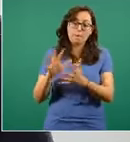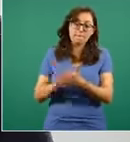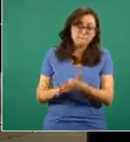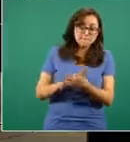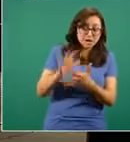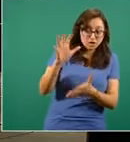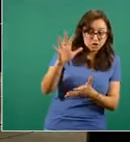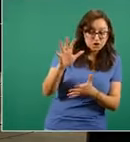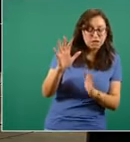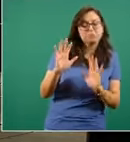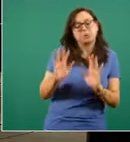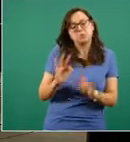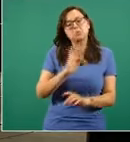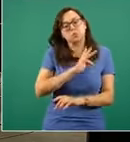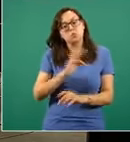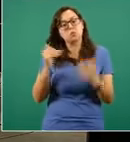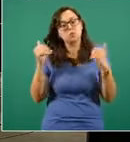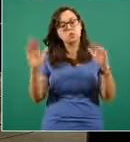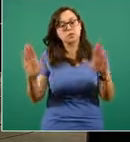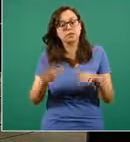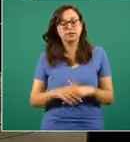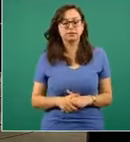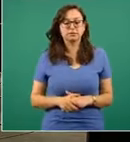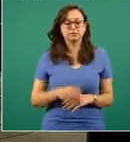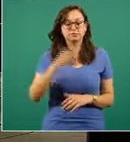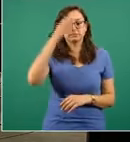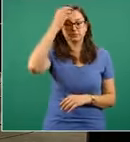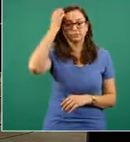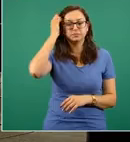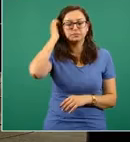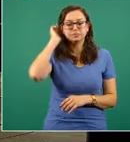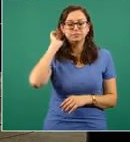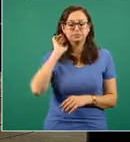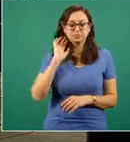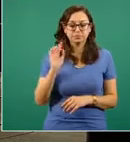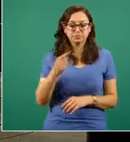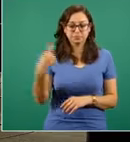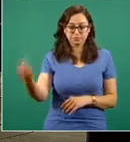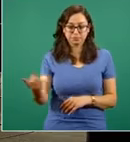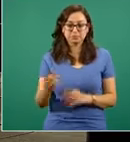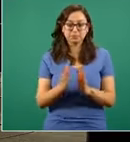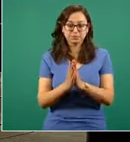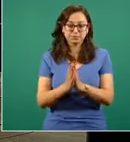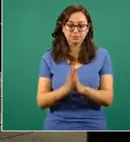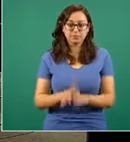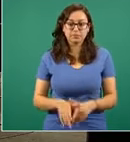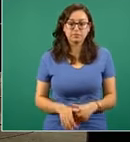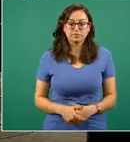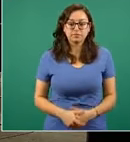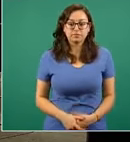permitan generar esa situación, ¿no? Bien, habíamos concedido de este lado, por favor.